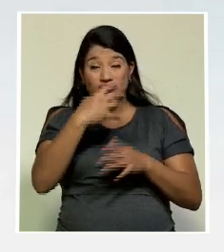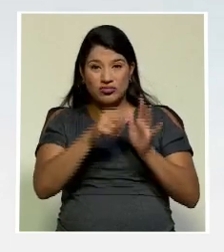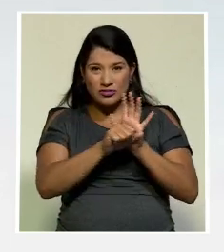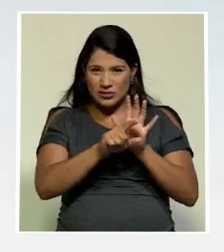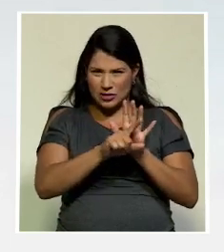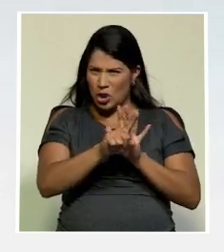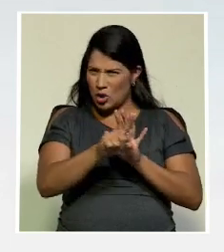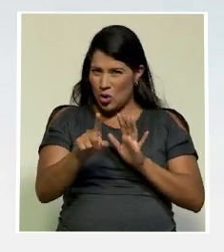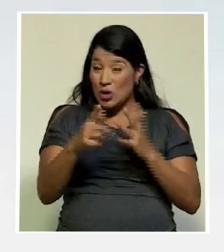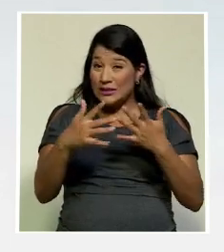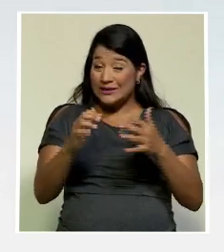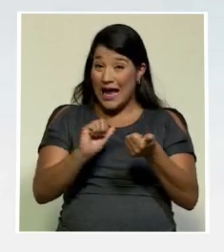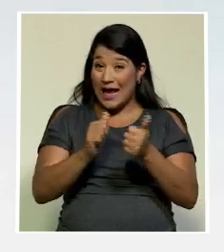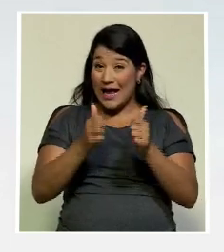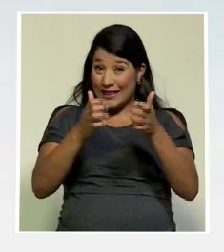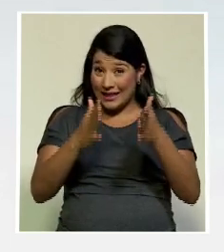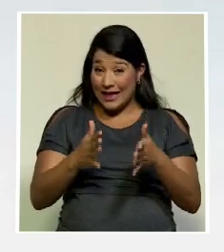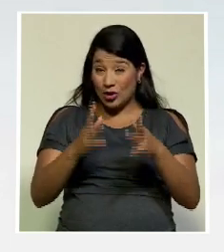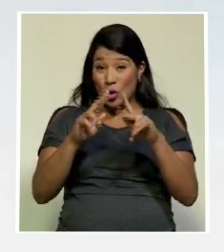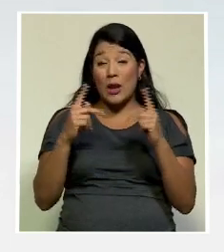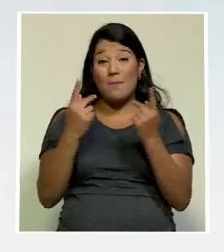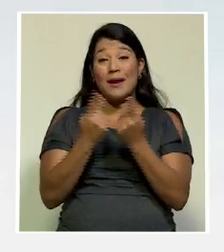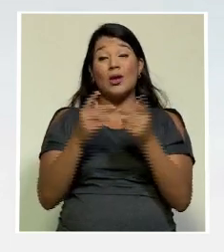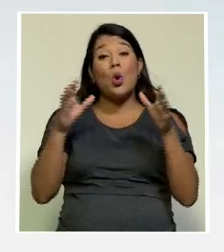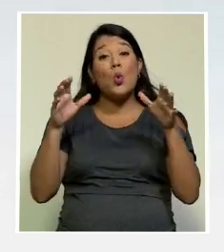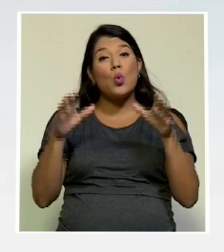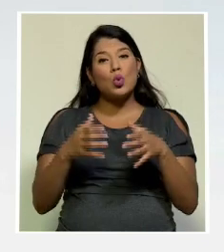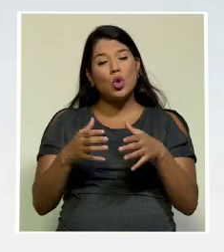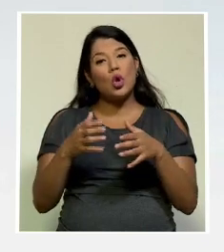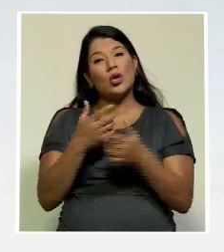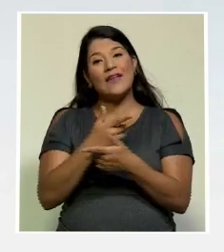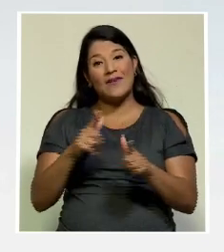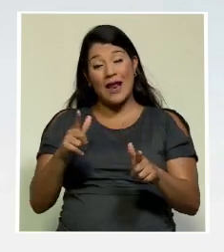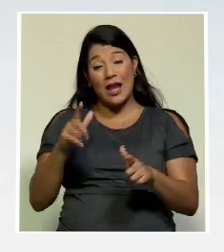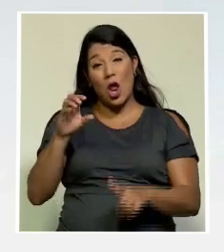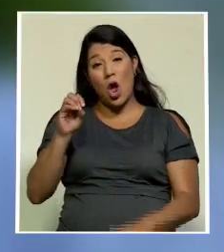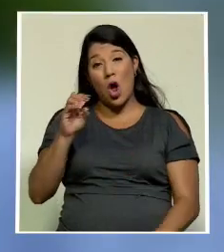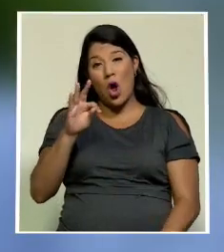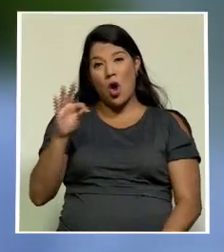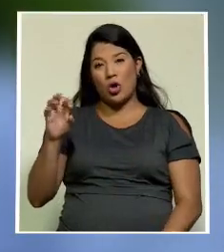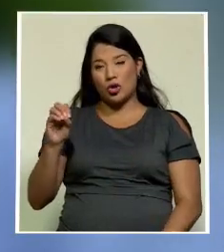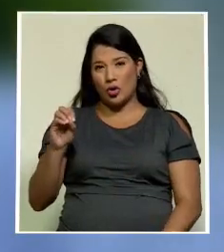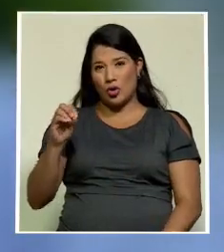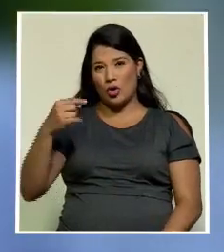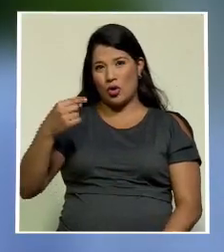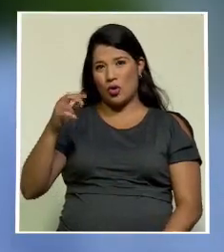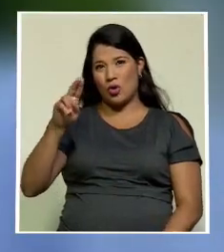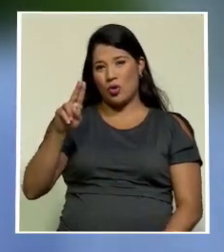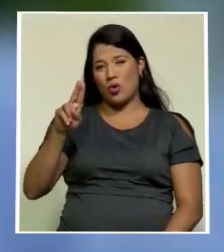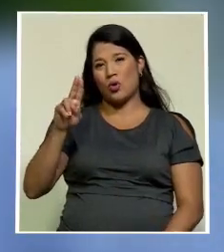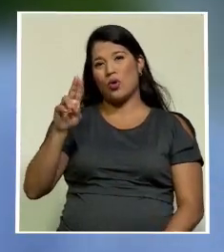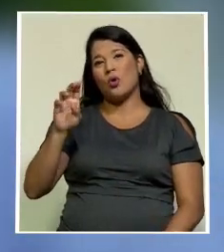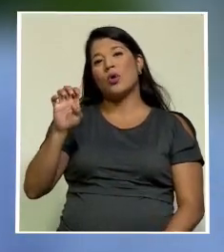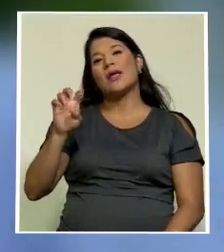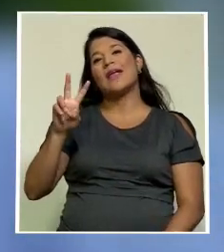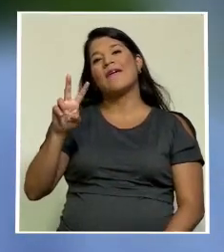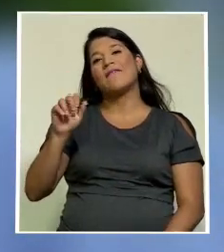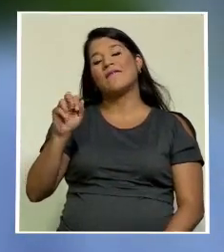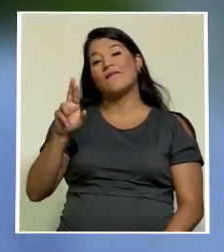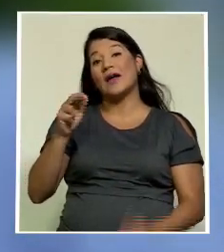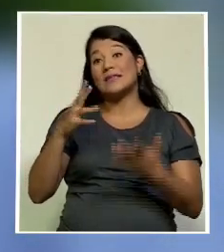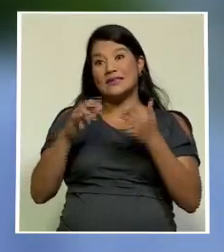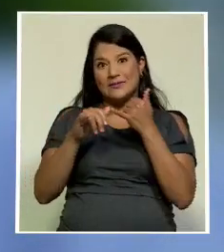Unión Liberal, Otto Guevara, llevó este caso a instancias legales. Los datos que se están capturando a través del código